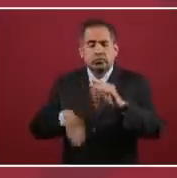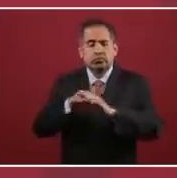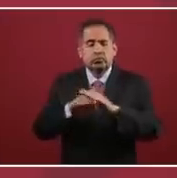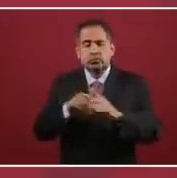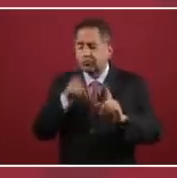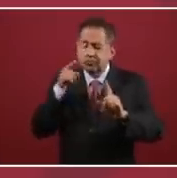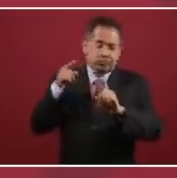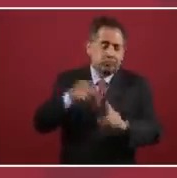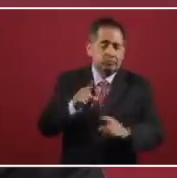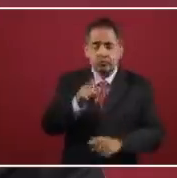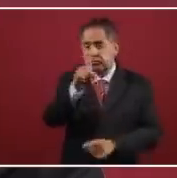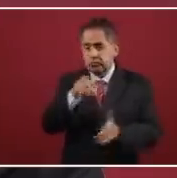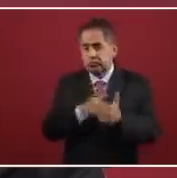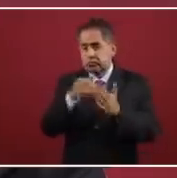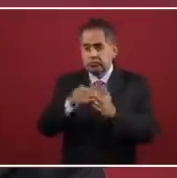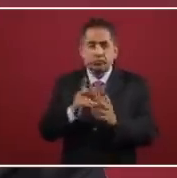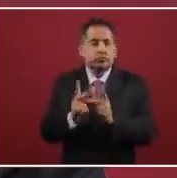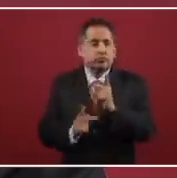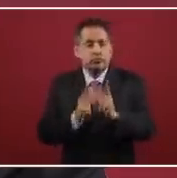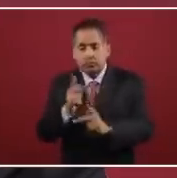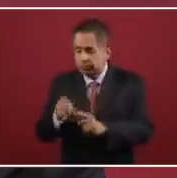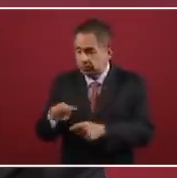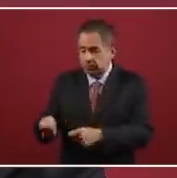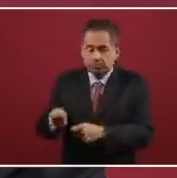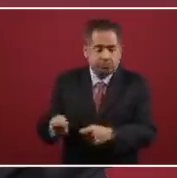1 millón de créditos.